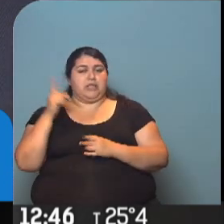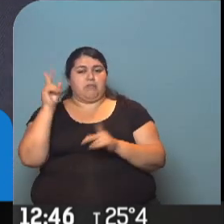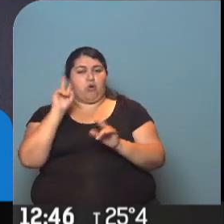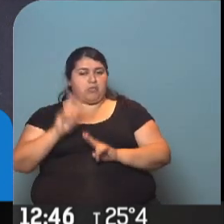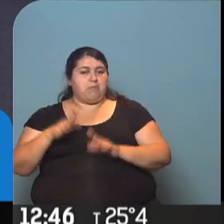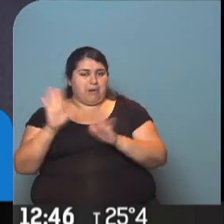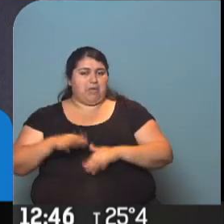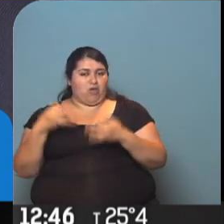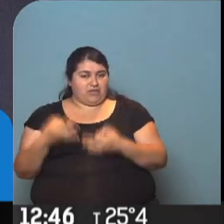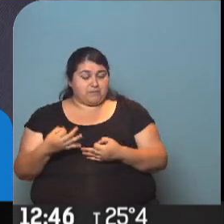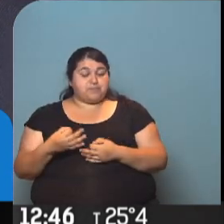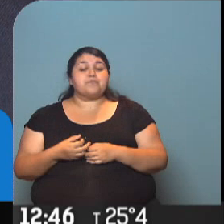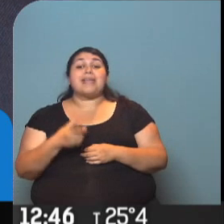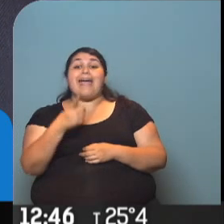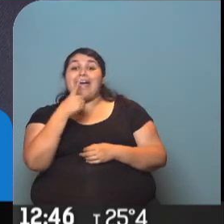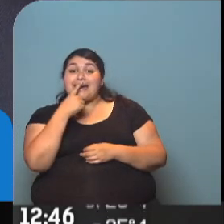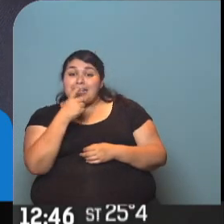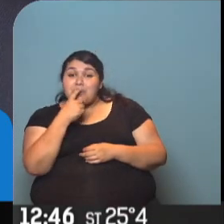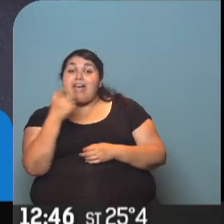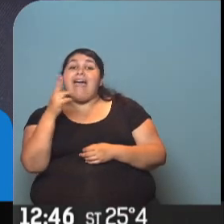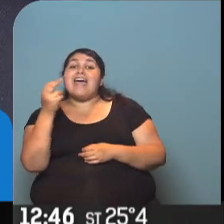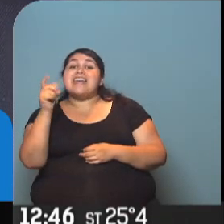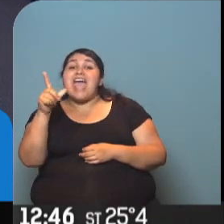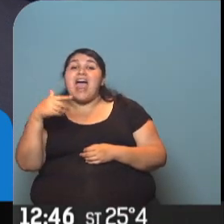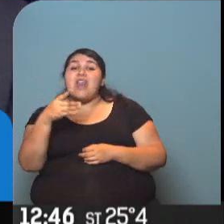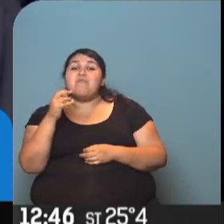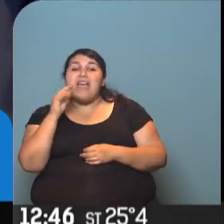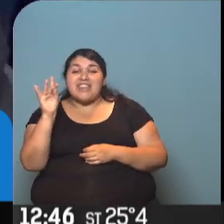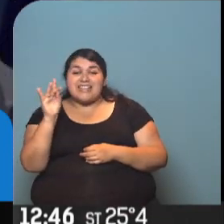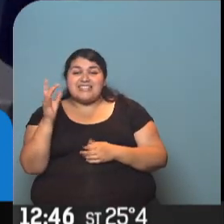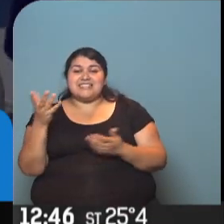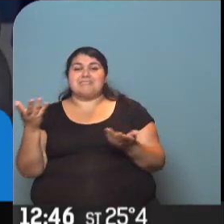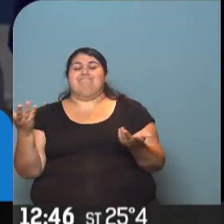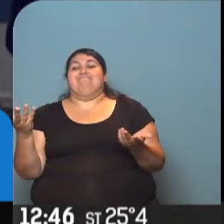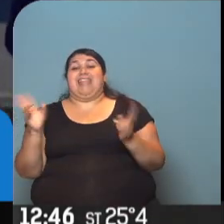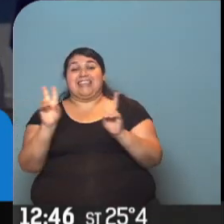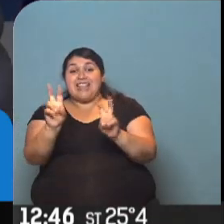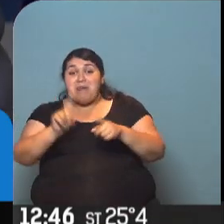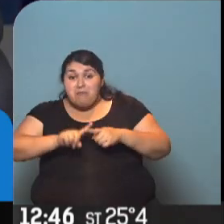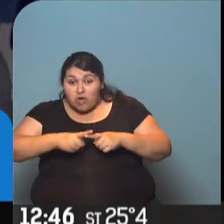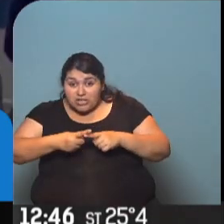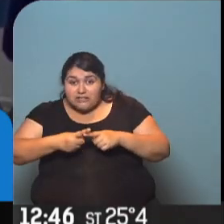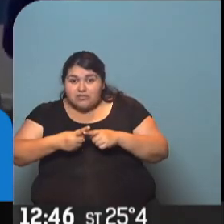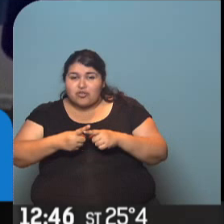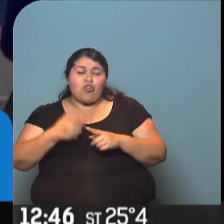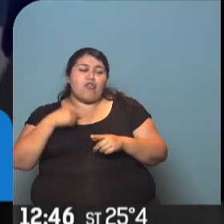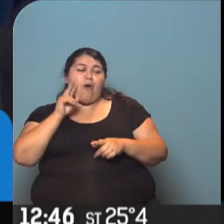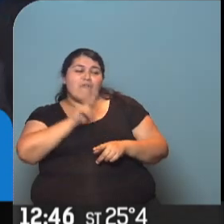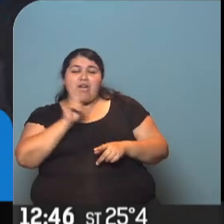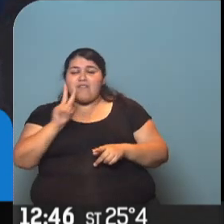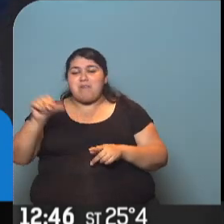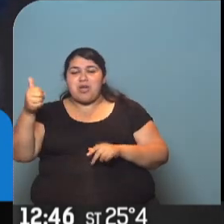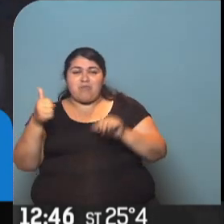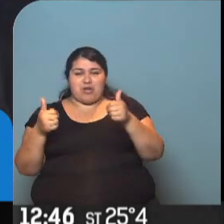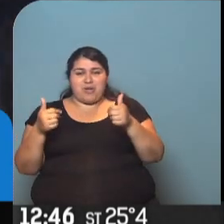la pregunta deportiva riva real madrid para la final de la coppa mires de políticamente y que gane el mejor soy